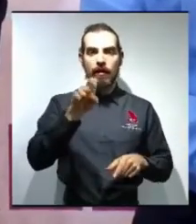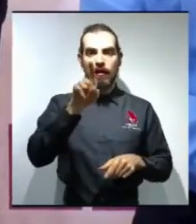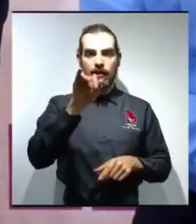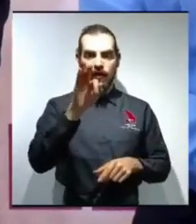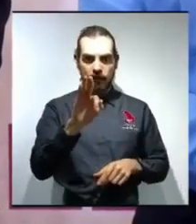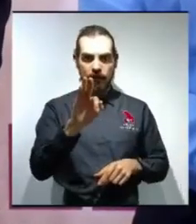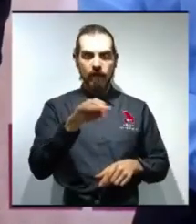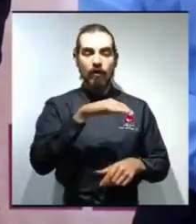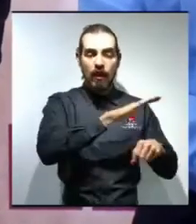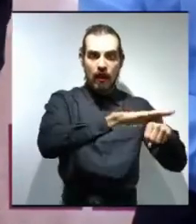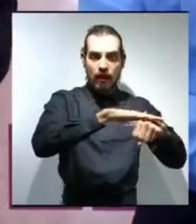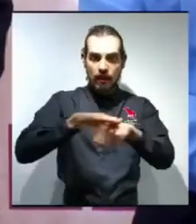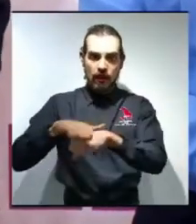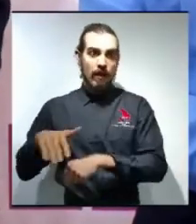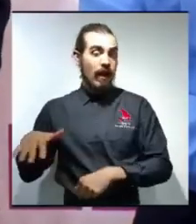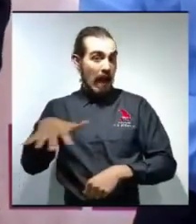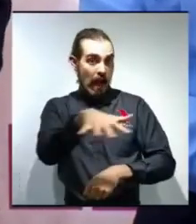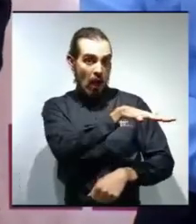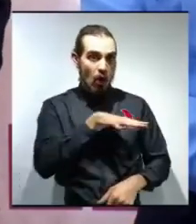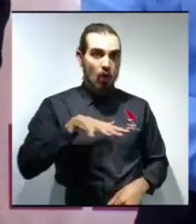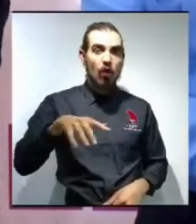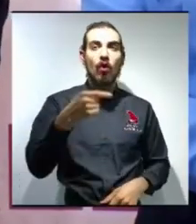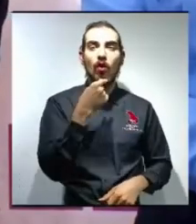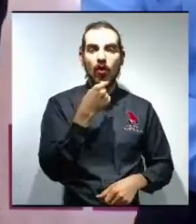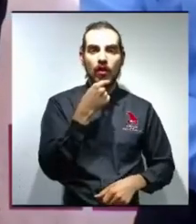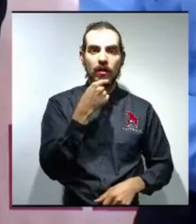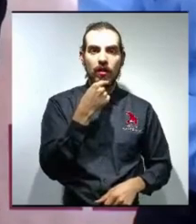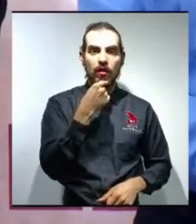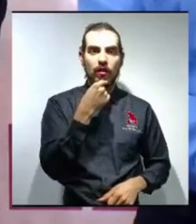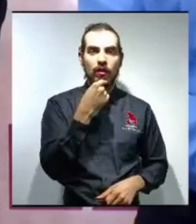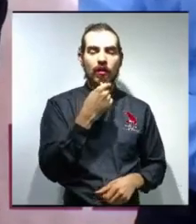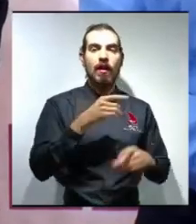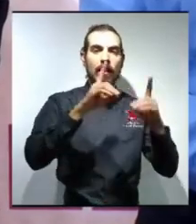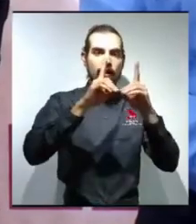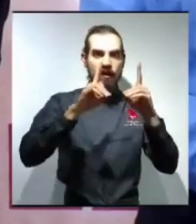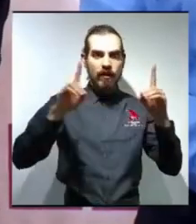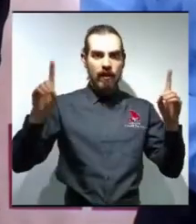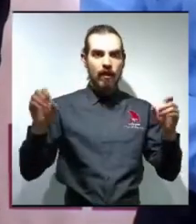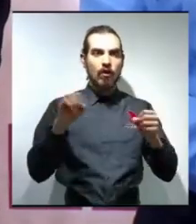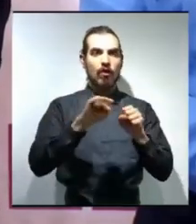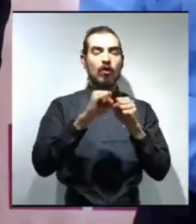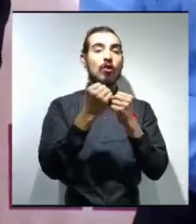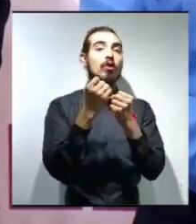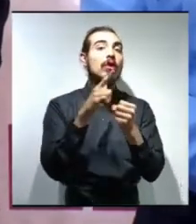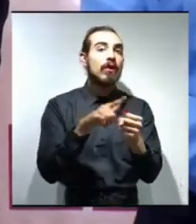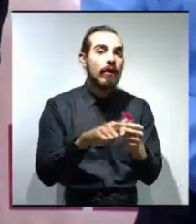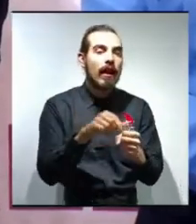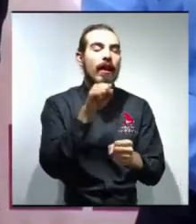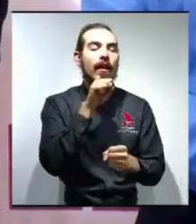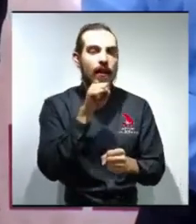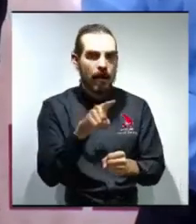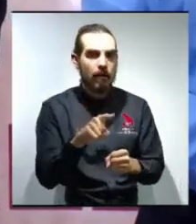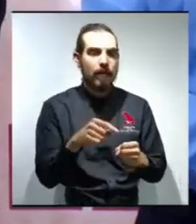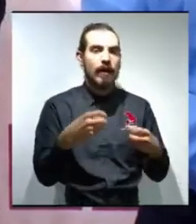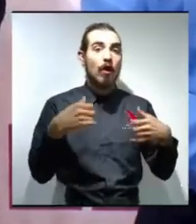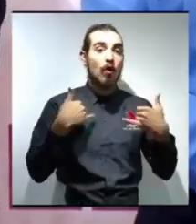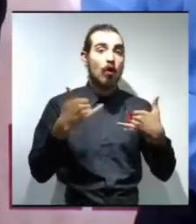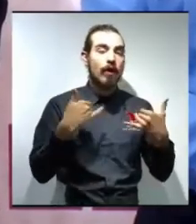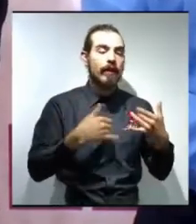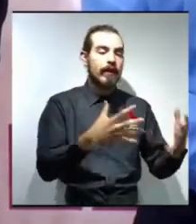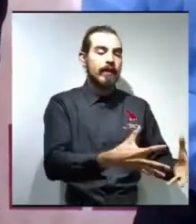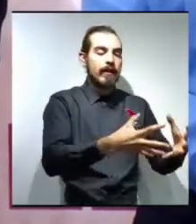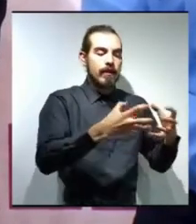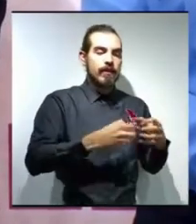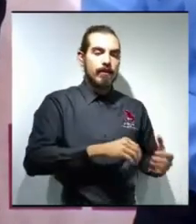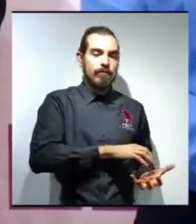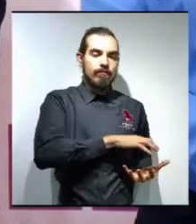todos. A la par, también Desarrollo Social junta juguetes y también proporciona y